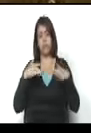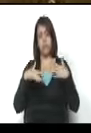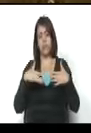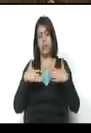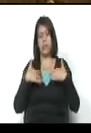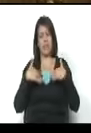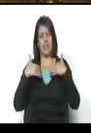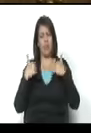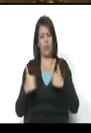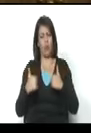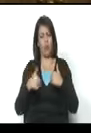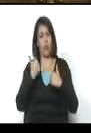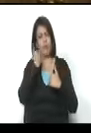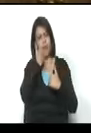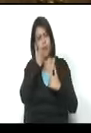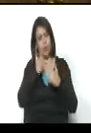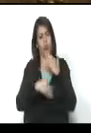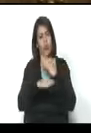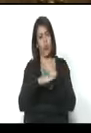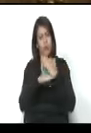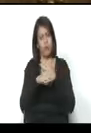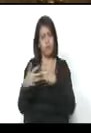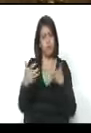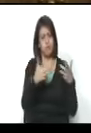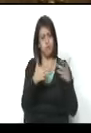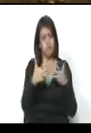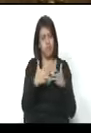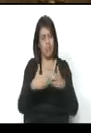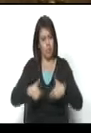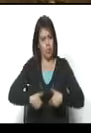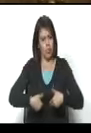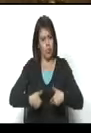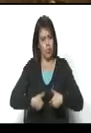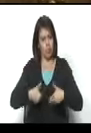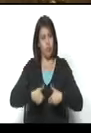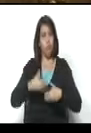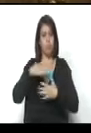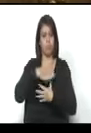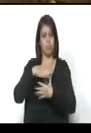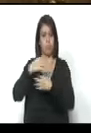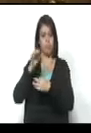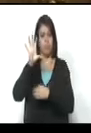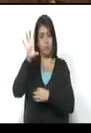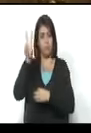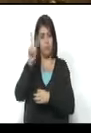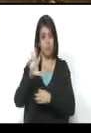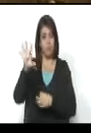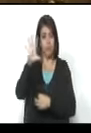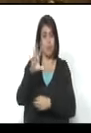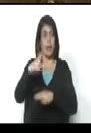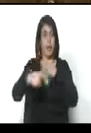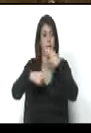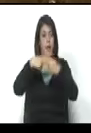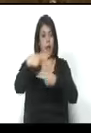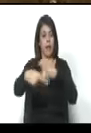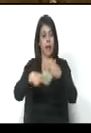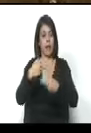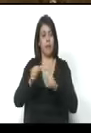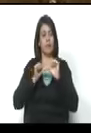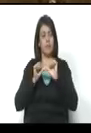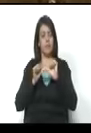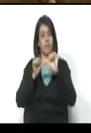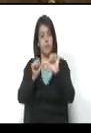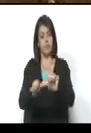de salud, continuaba batallando en favor de los intereses de la nación, dejando un inmenso legado para